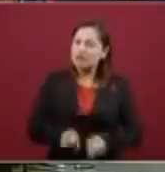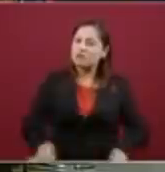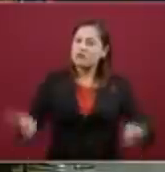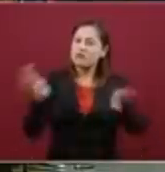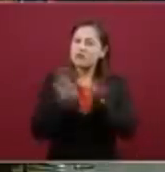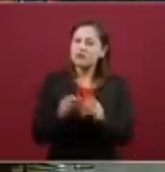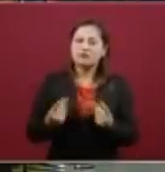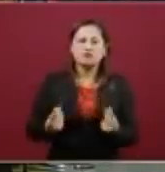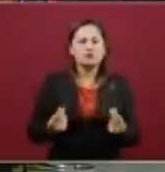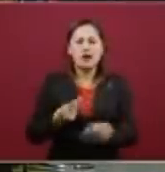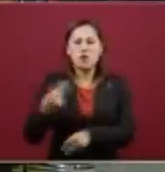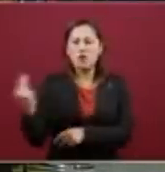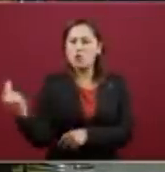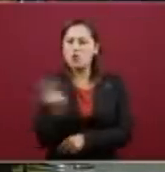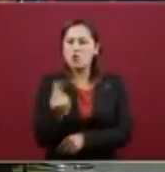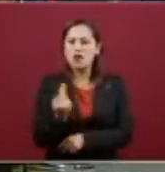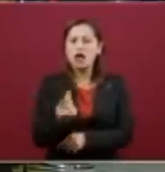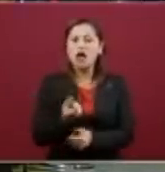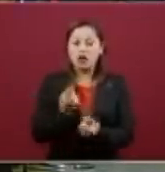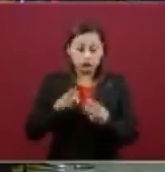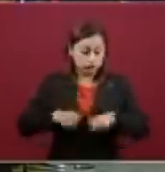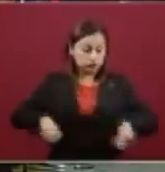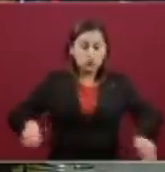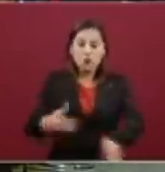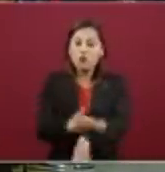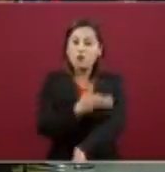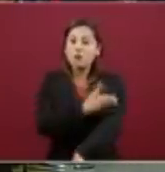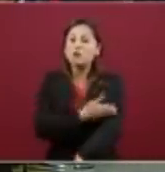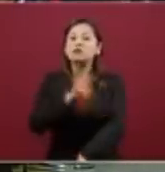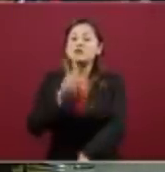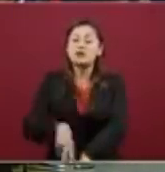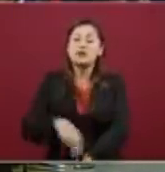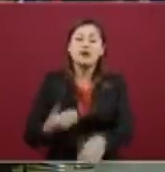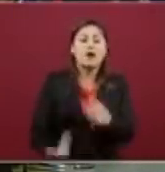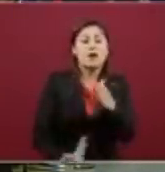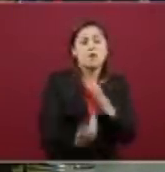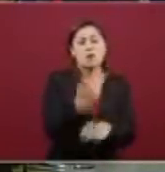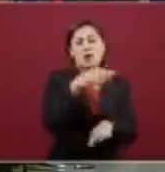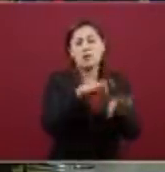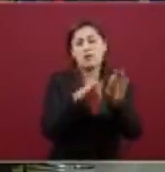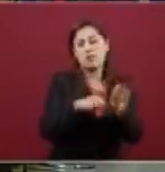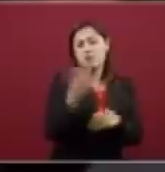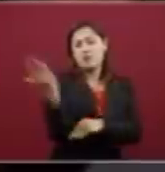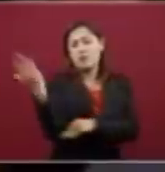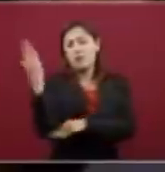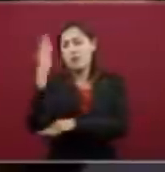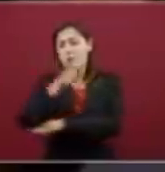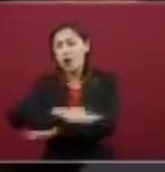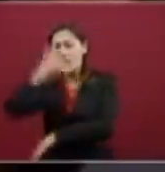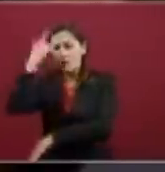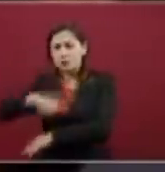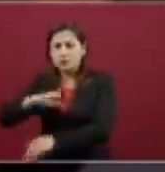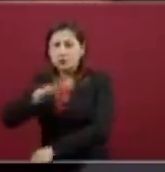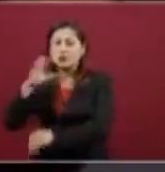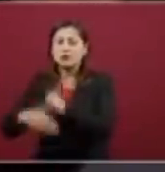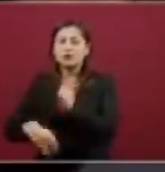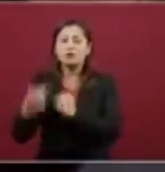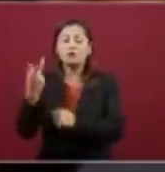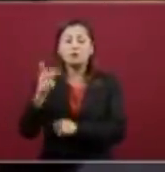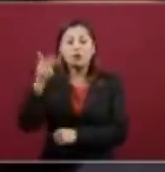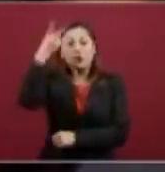de los compañeros que aquí nos encontramos laboramos desde la mañana hasta ya muy noche, cuando los propietarios siempre nos